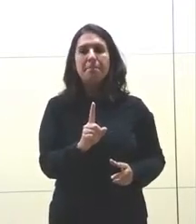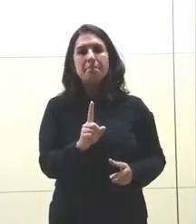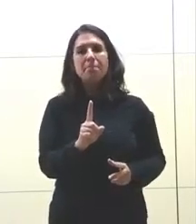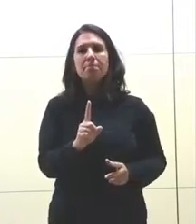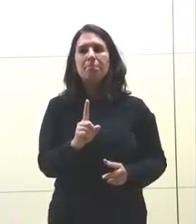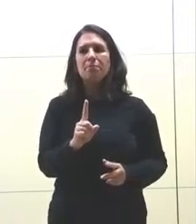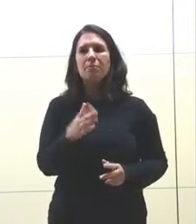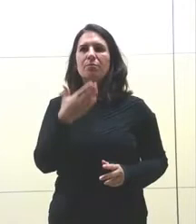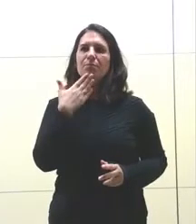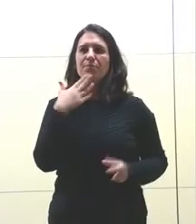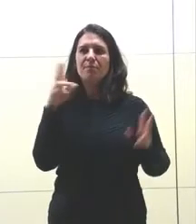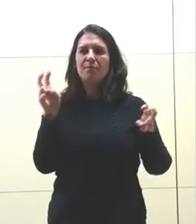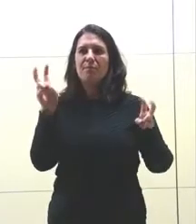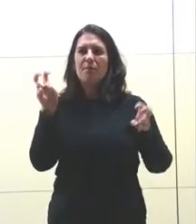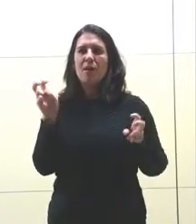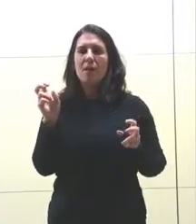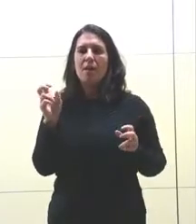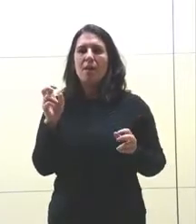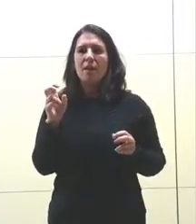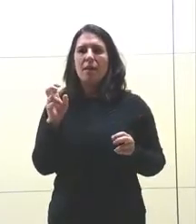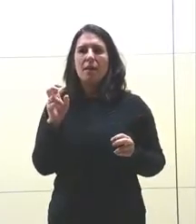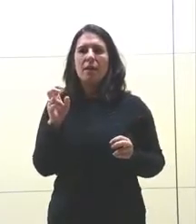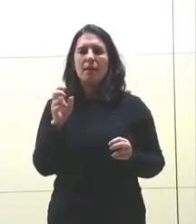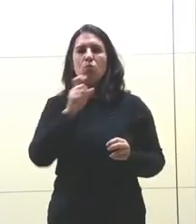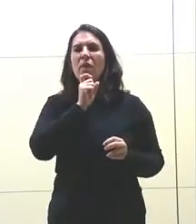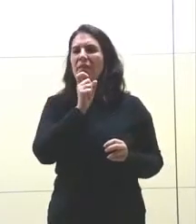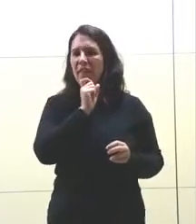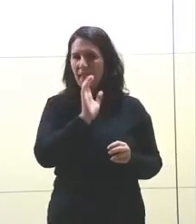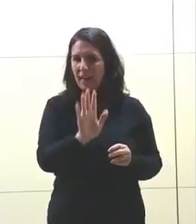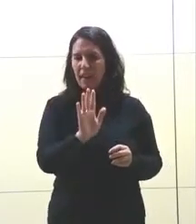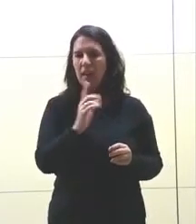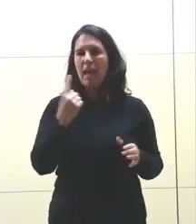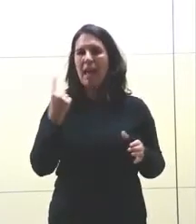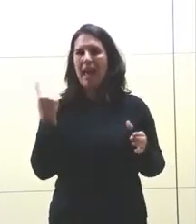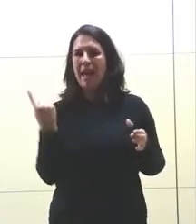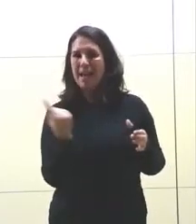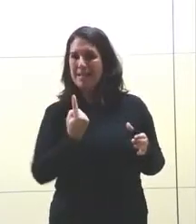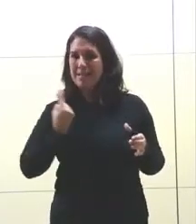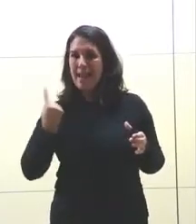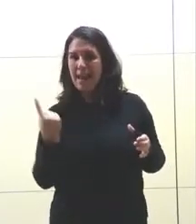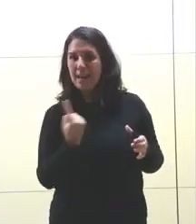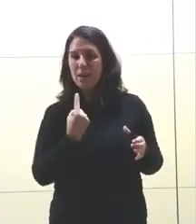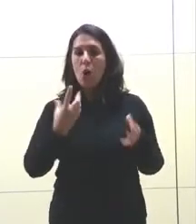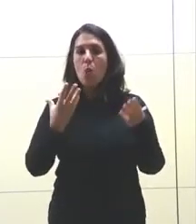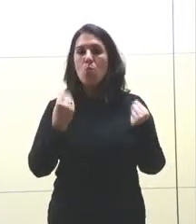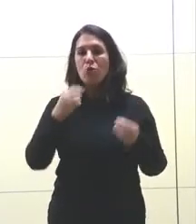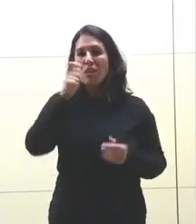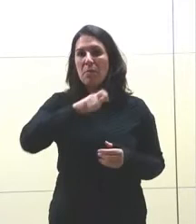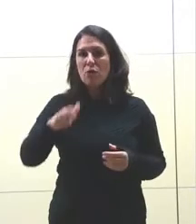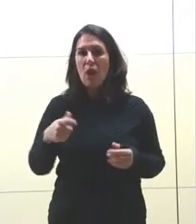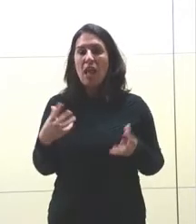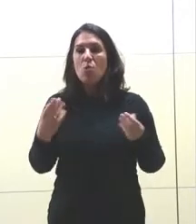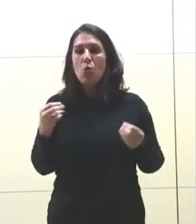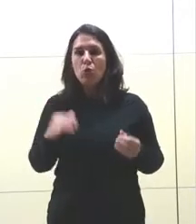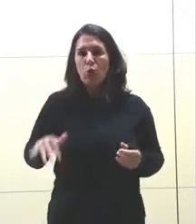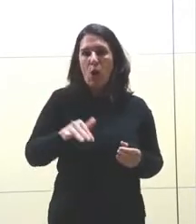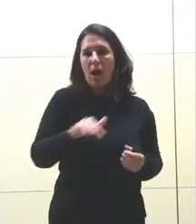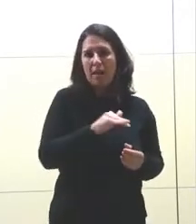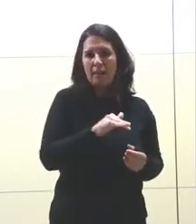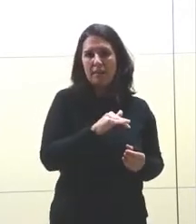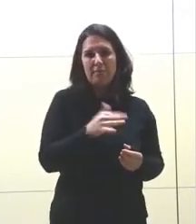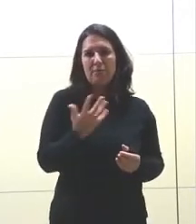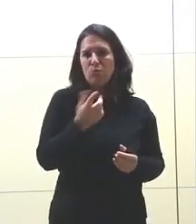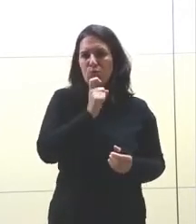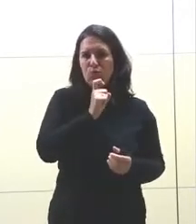muy práctica, porque es muy difícil aislar a muchas personas en muchos lugares, pues los mayores